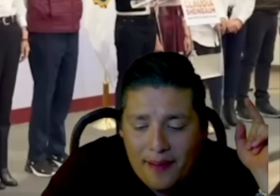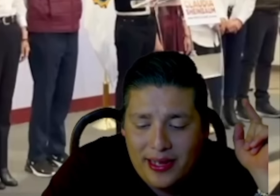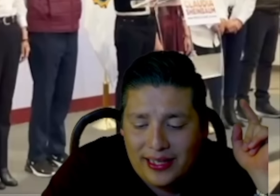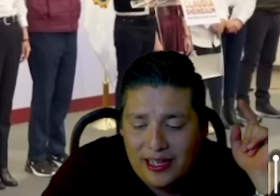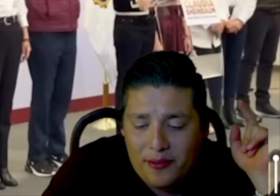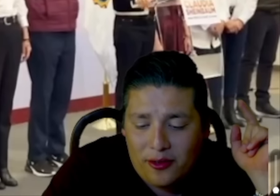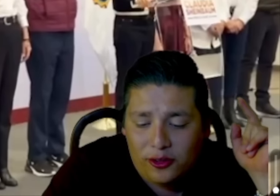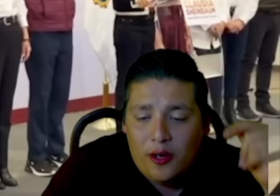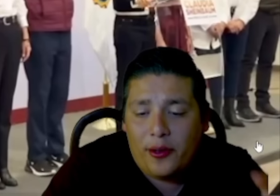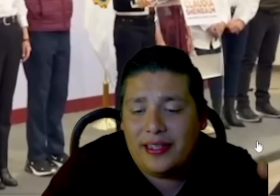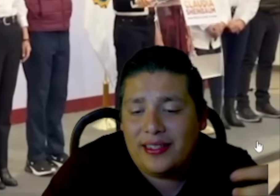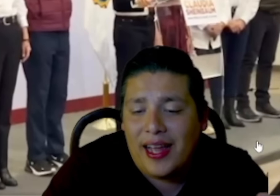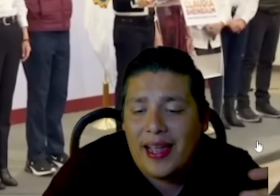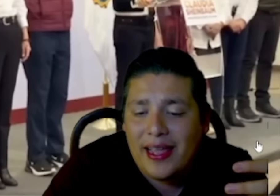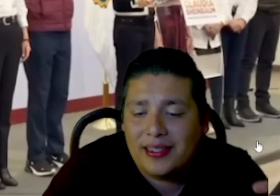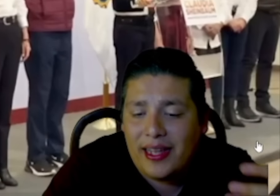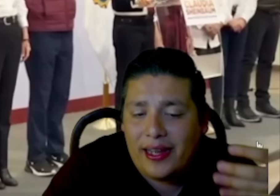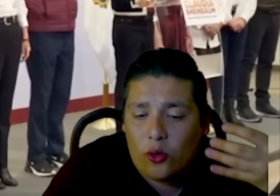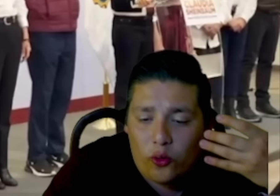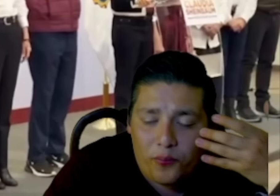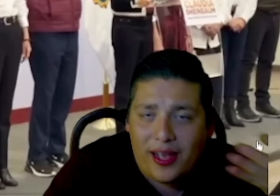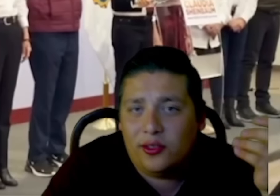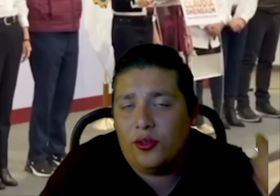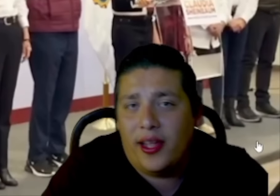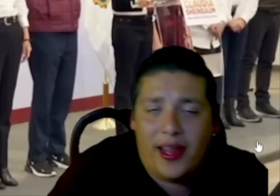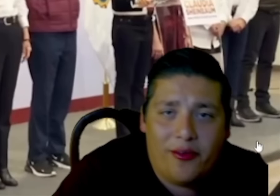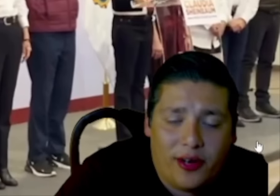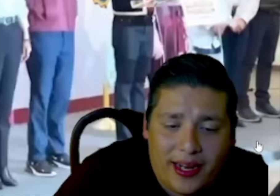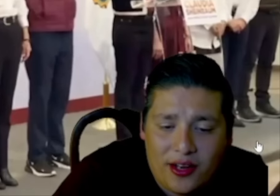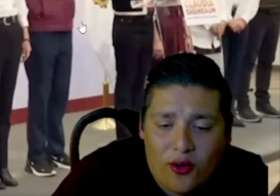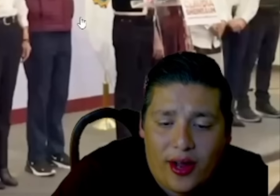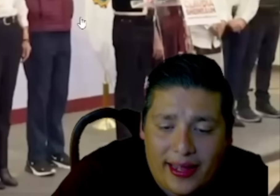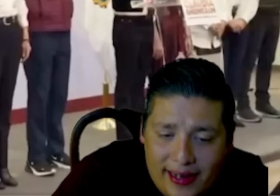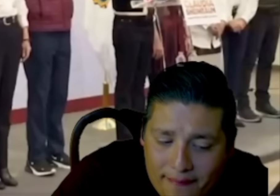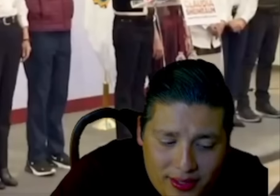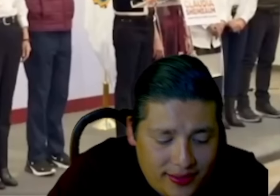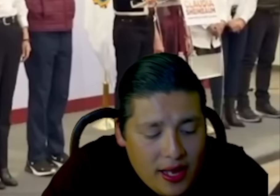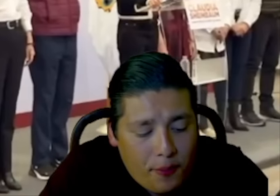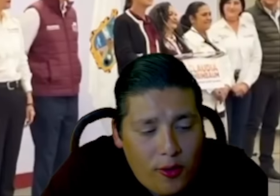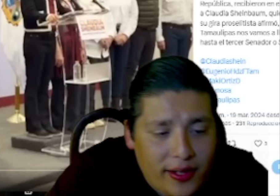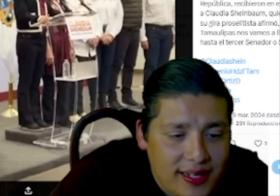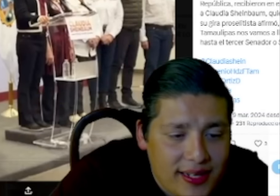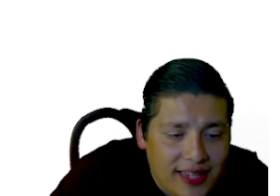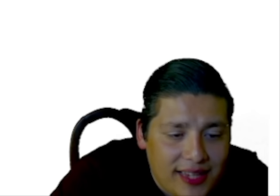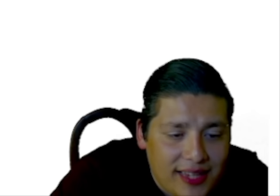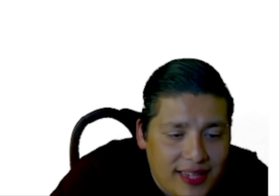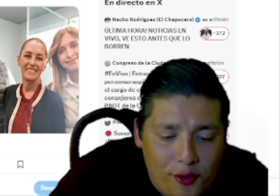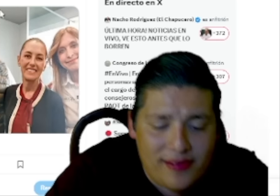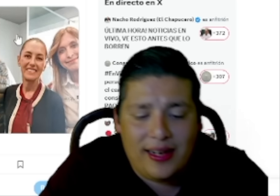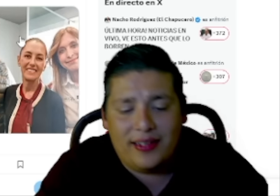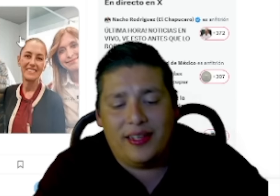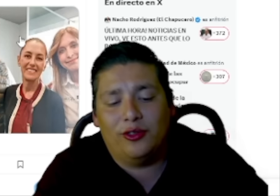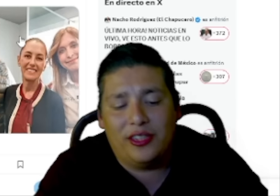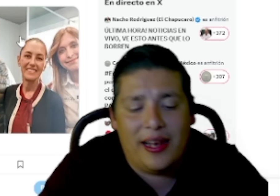orilla, amigas y amigos, pues está este corruptazo de Eugenio Hernández. Pero lo que le está dando